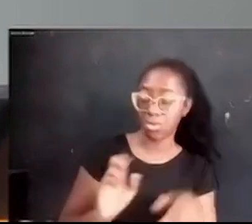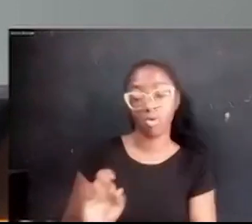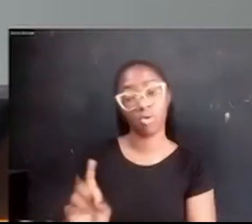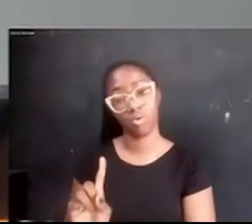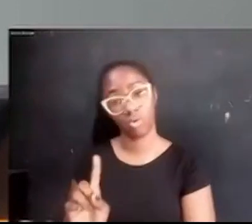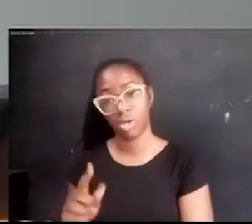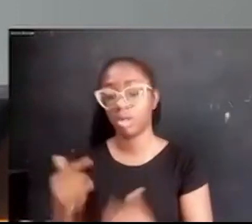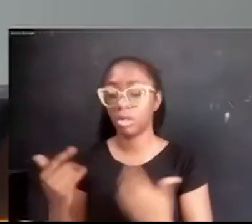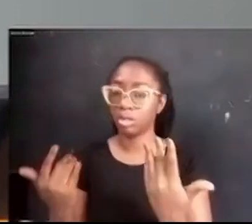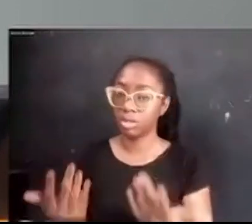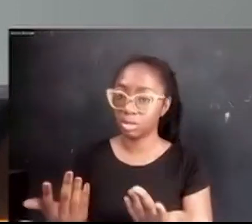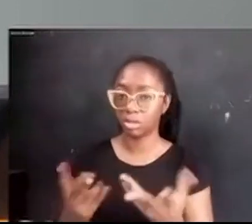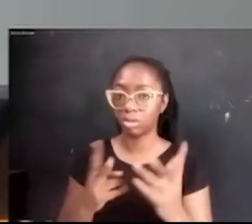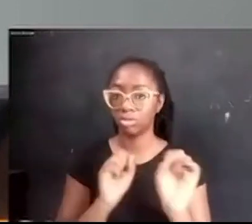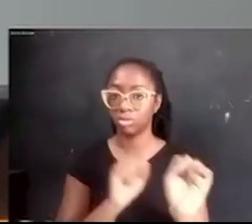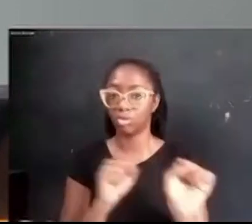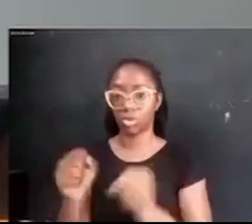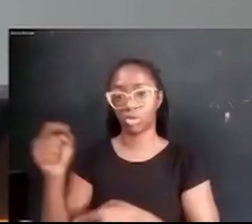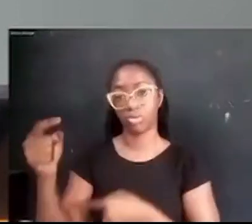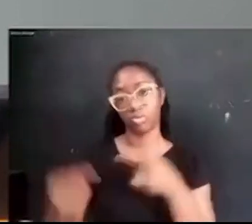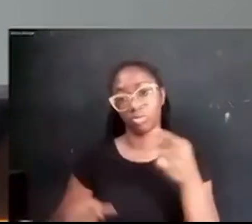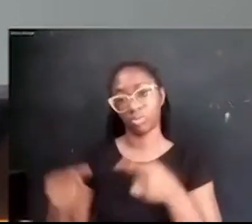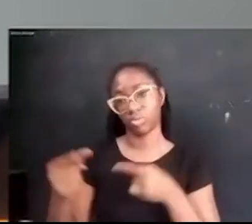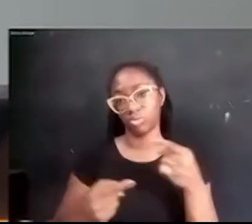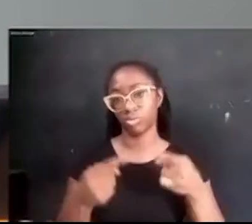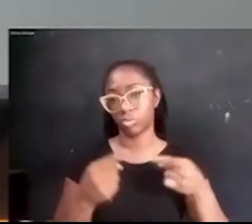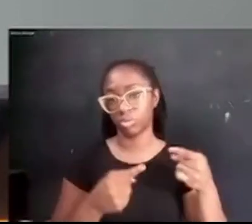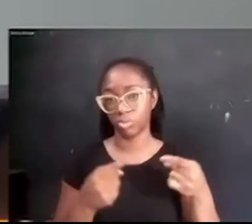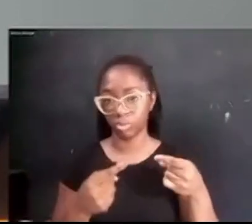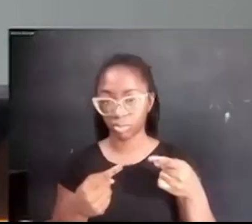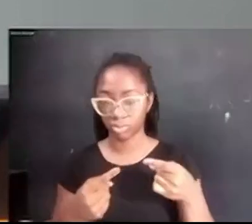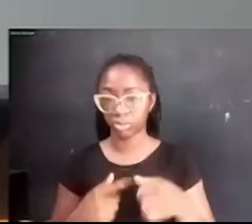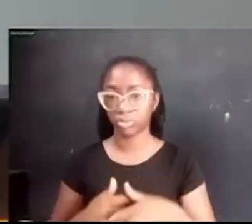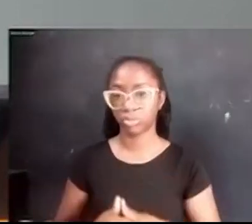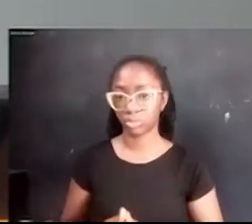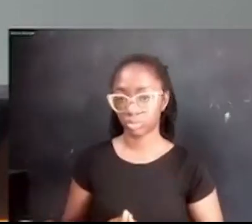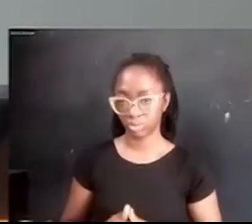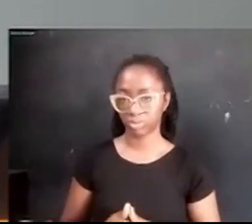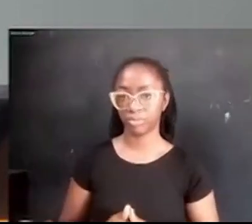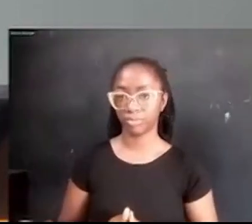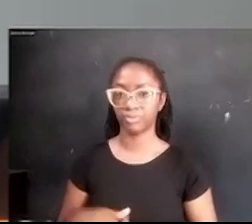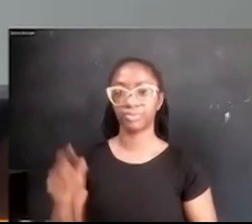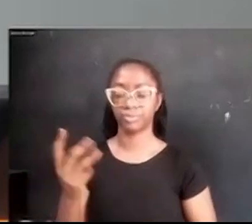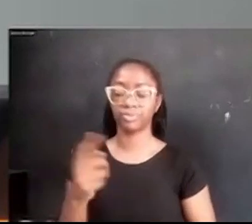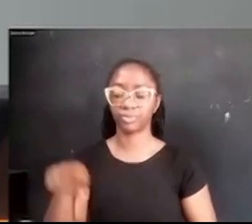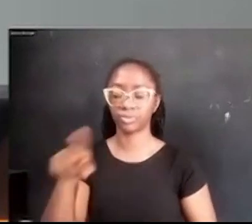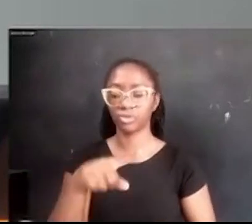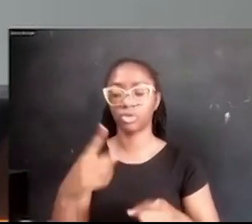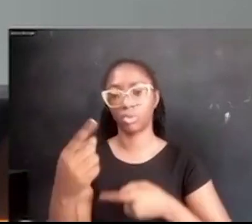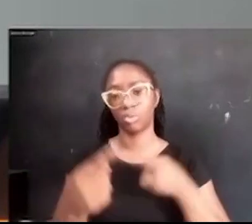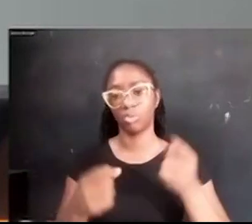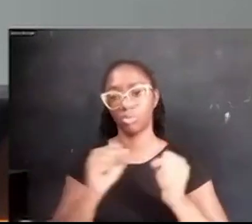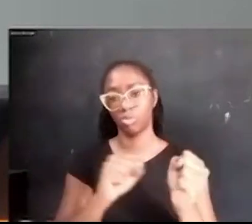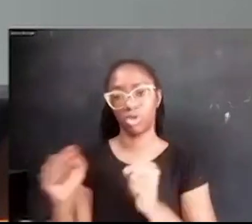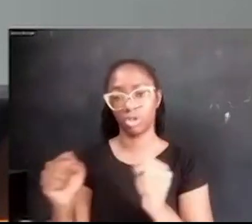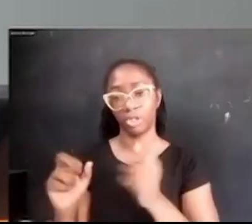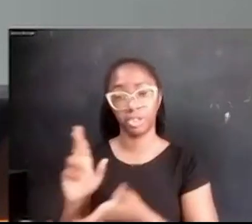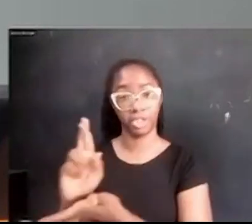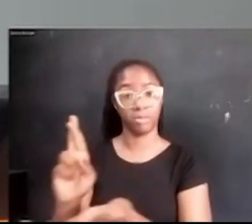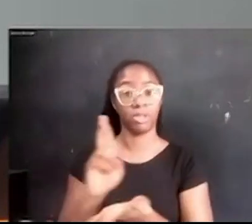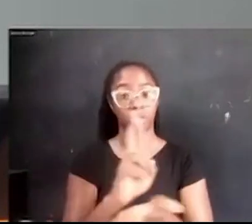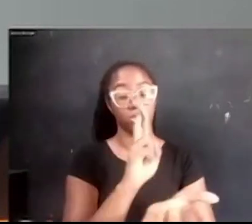cotidiano del poder político a los pouvoirs constitués, los poderes constituidos representativos.